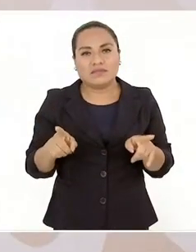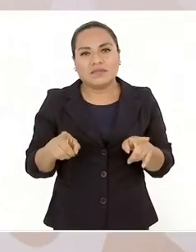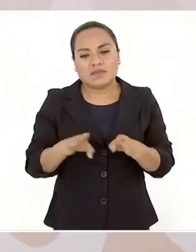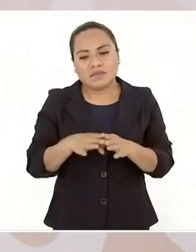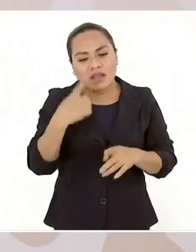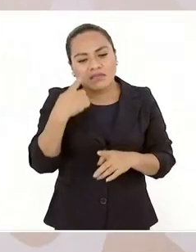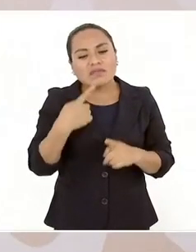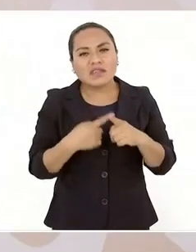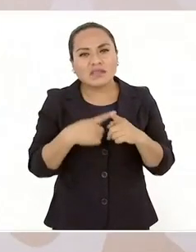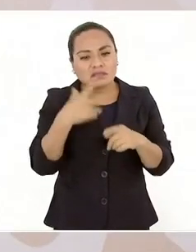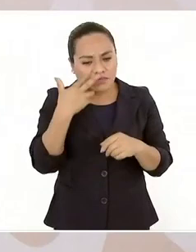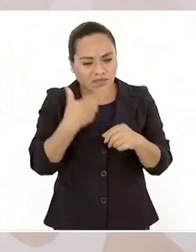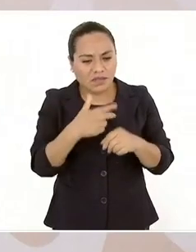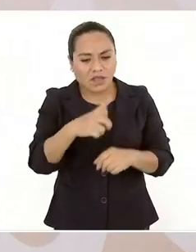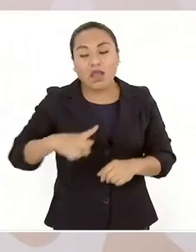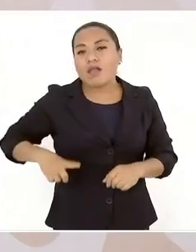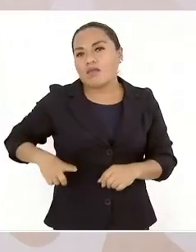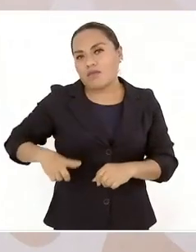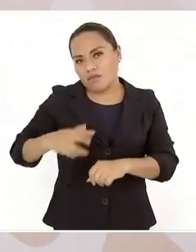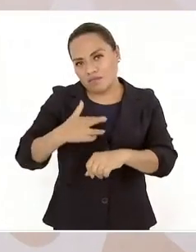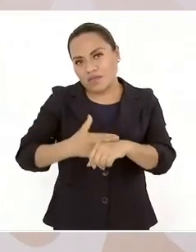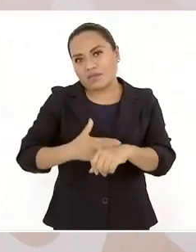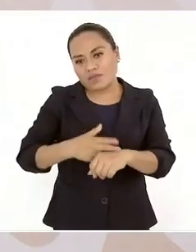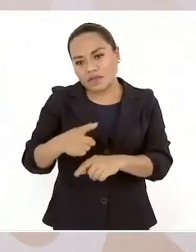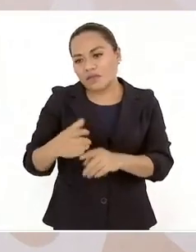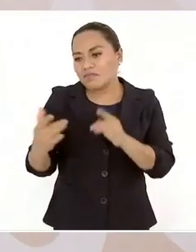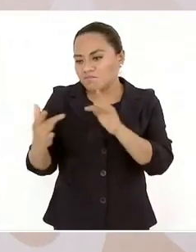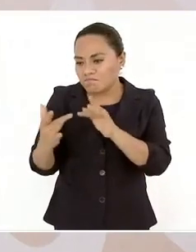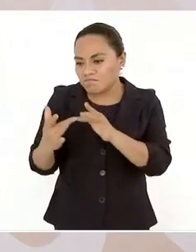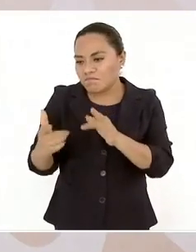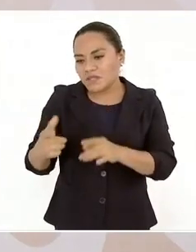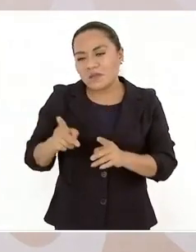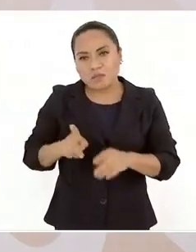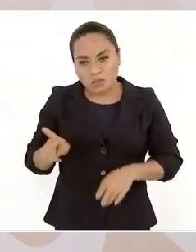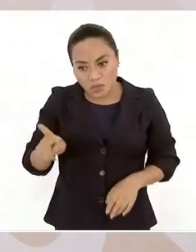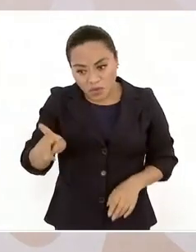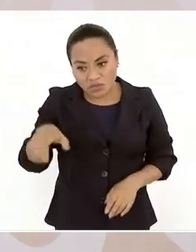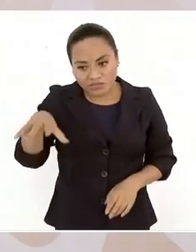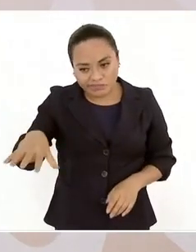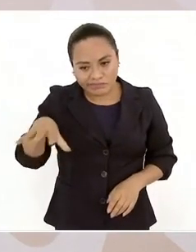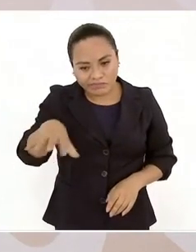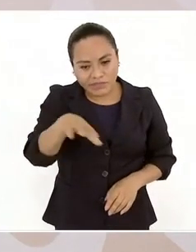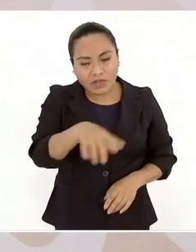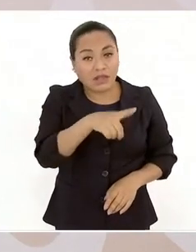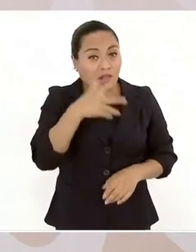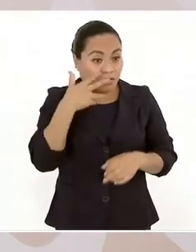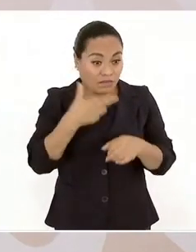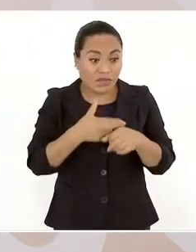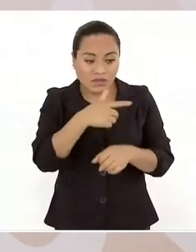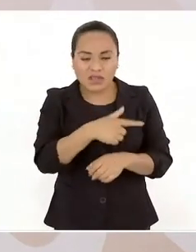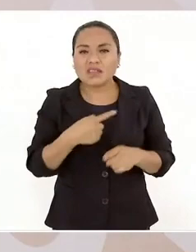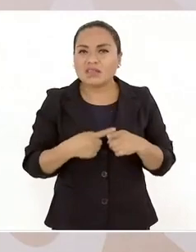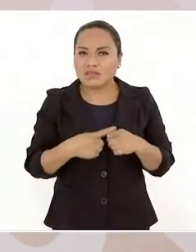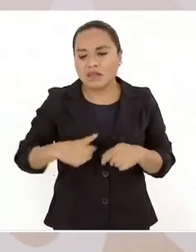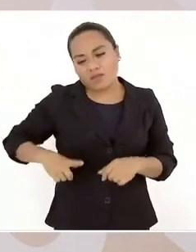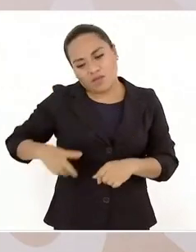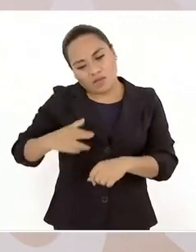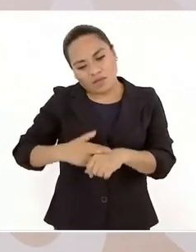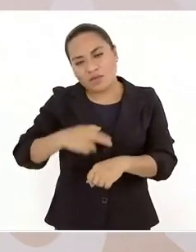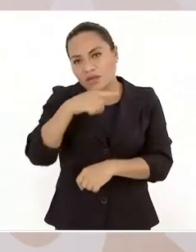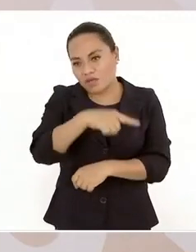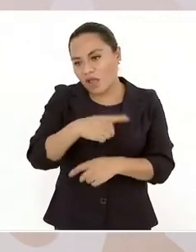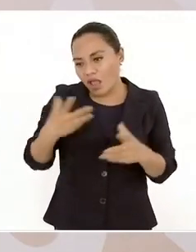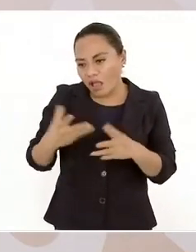al gobierno directamente tratar con la población. Es la responsabilidad del gobierno hacer esto, no puede ser una tarea